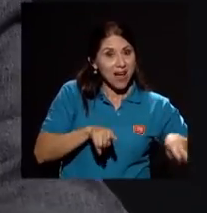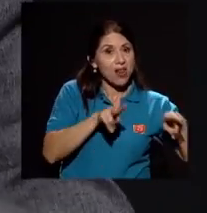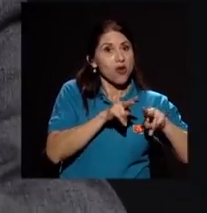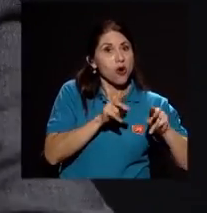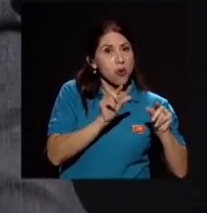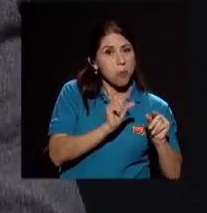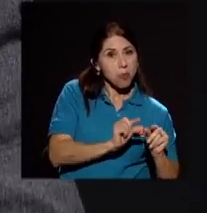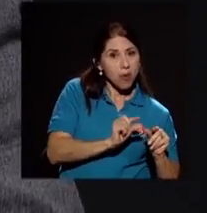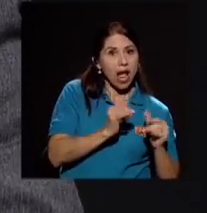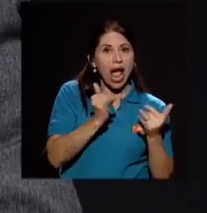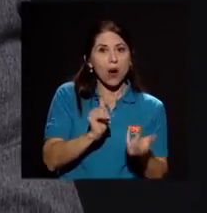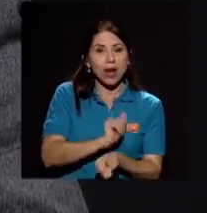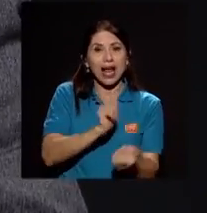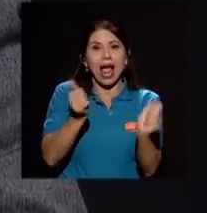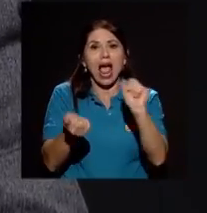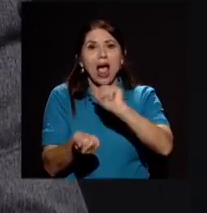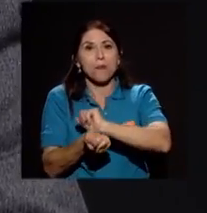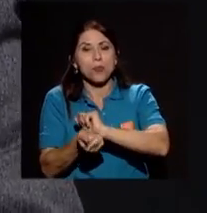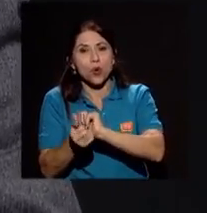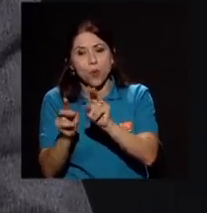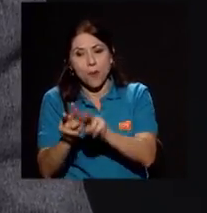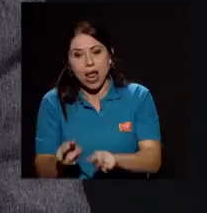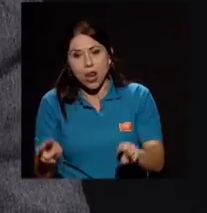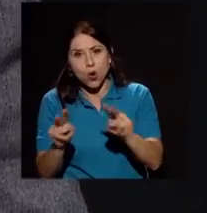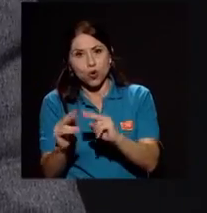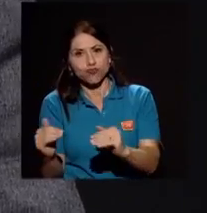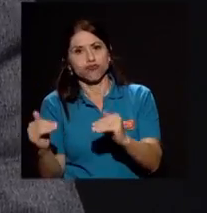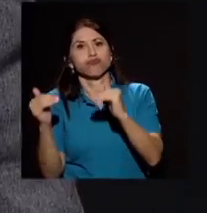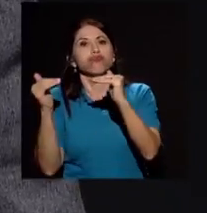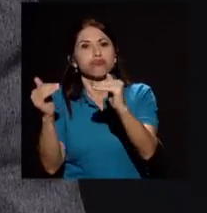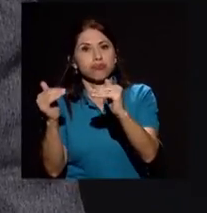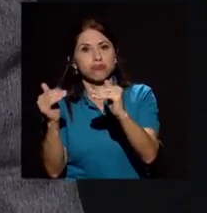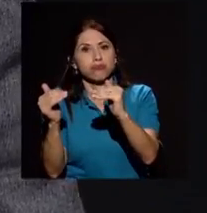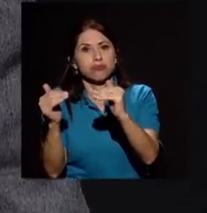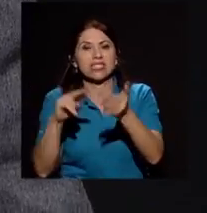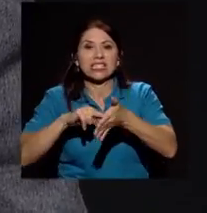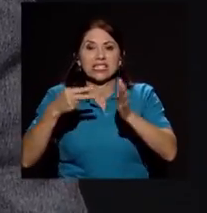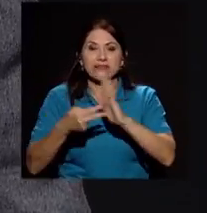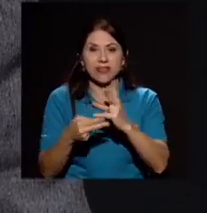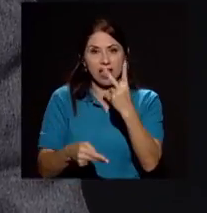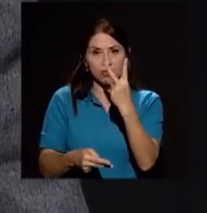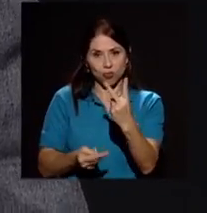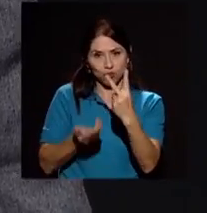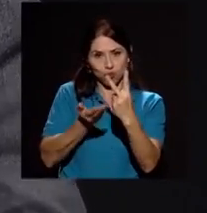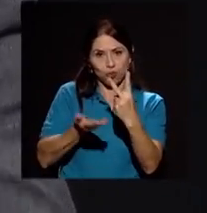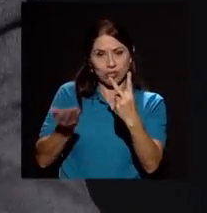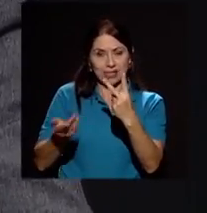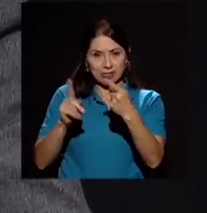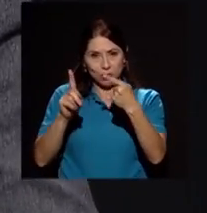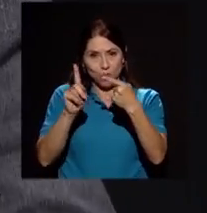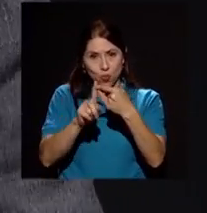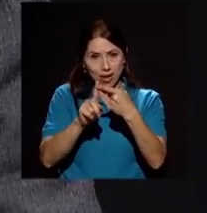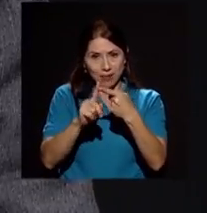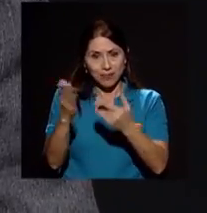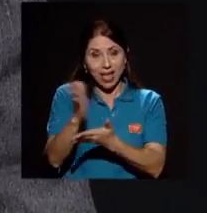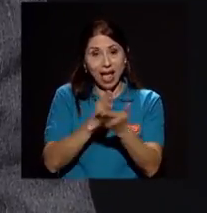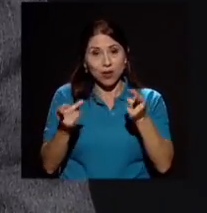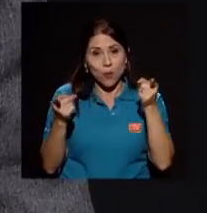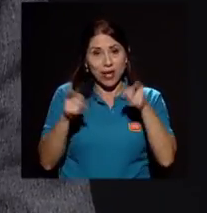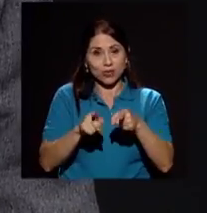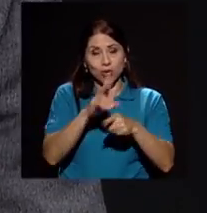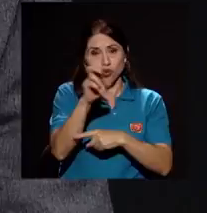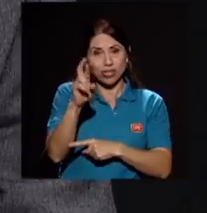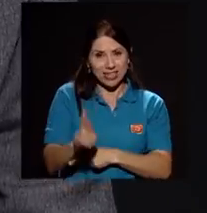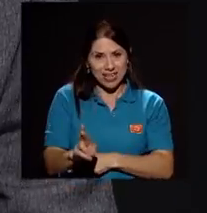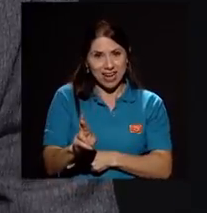esto nos dice al menos dos cosas importantes una que algo pasó en costa rica que